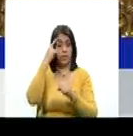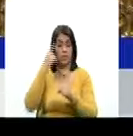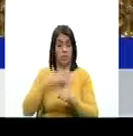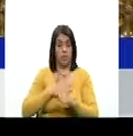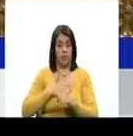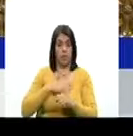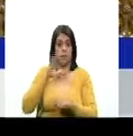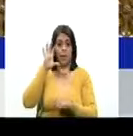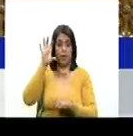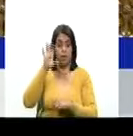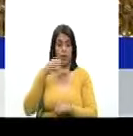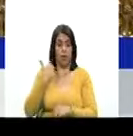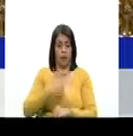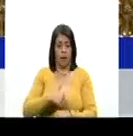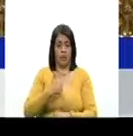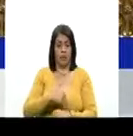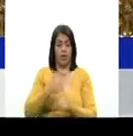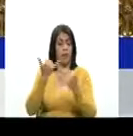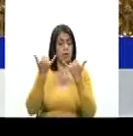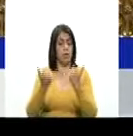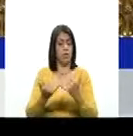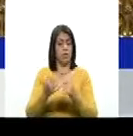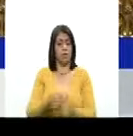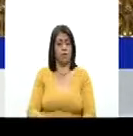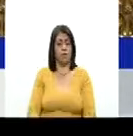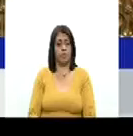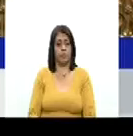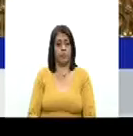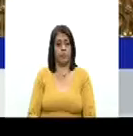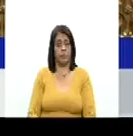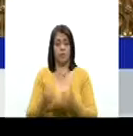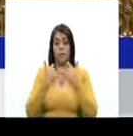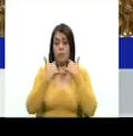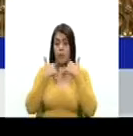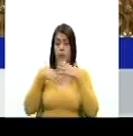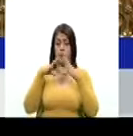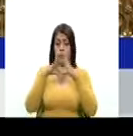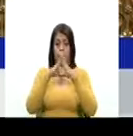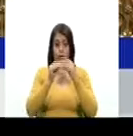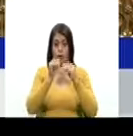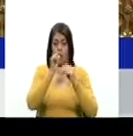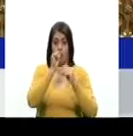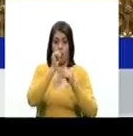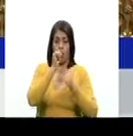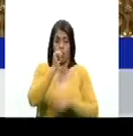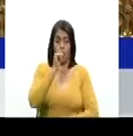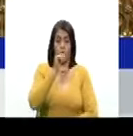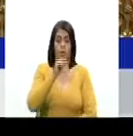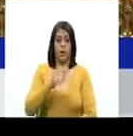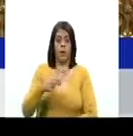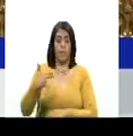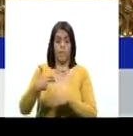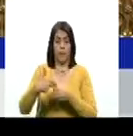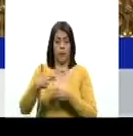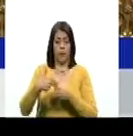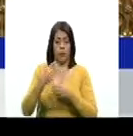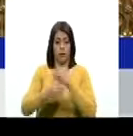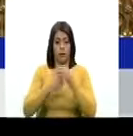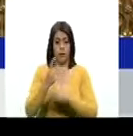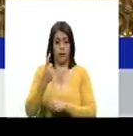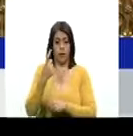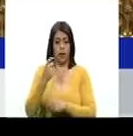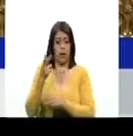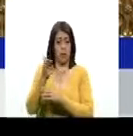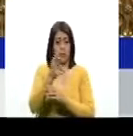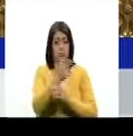país ya hemos perdido todo, el agua, litio, petróleo, y no hizo falta disparar